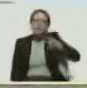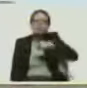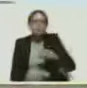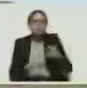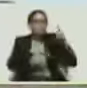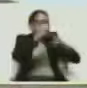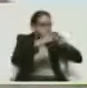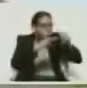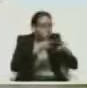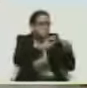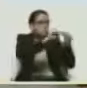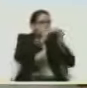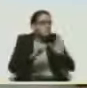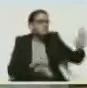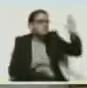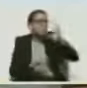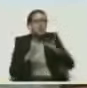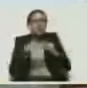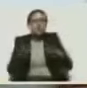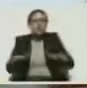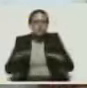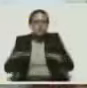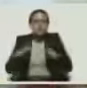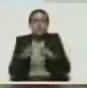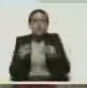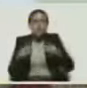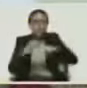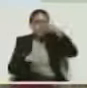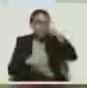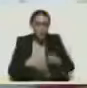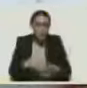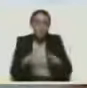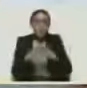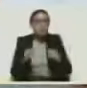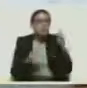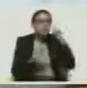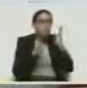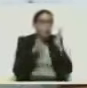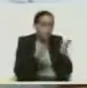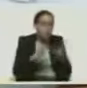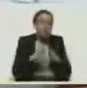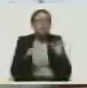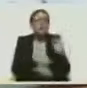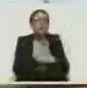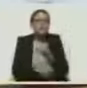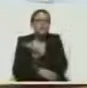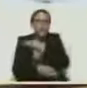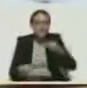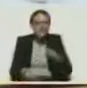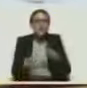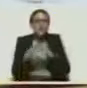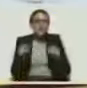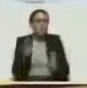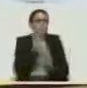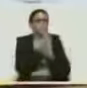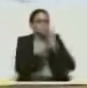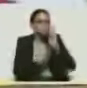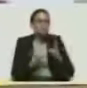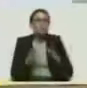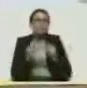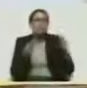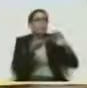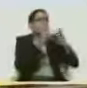haya que cambiar y que funcionen los proyectos. Que llegue el financiamiento, que eche para adelante las comunas, los consejos comunales,